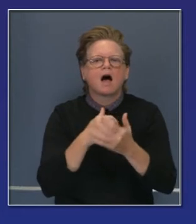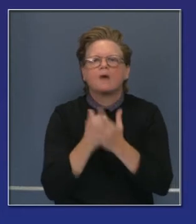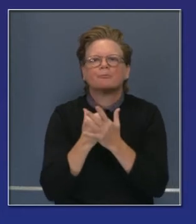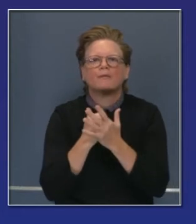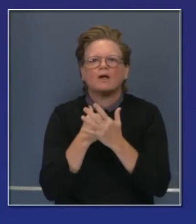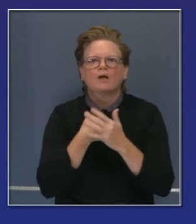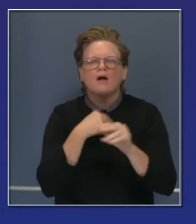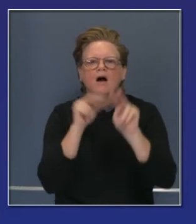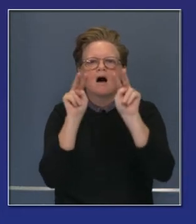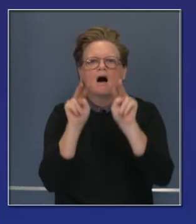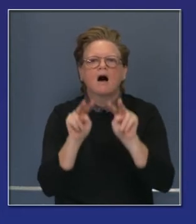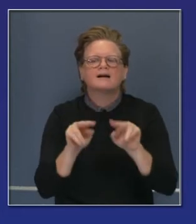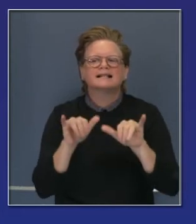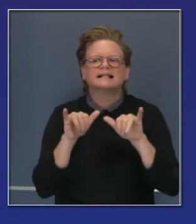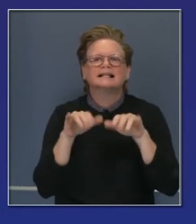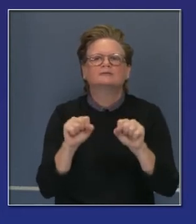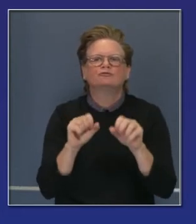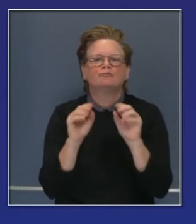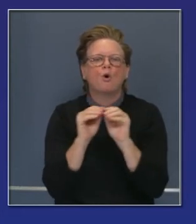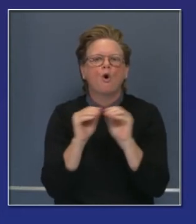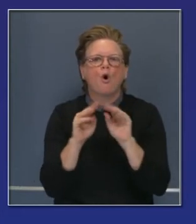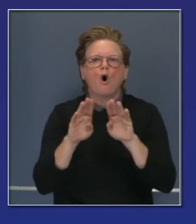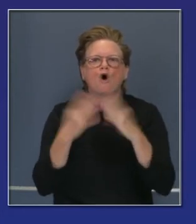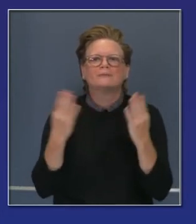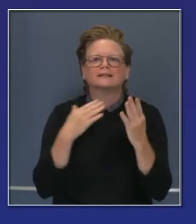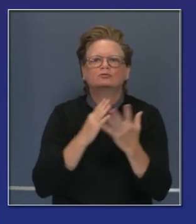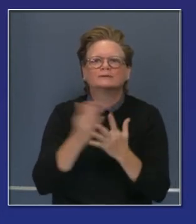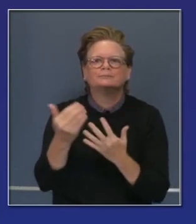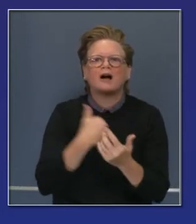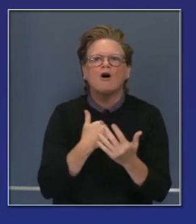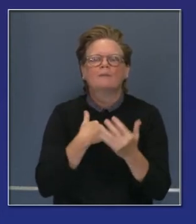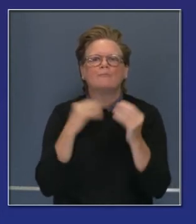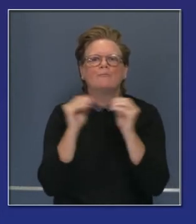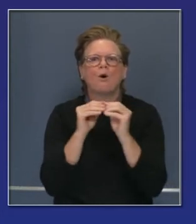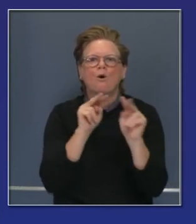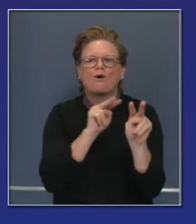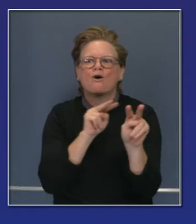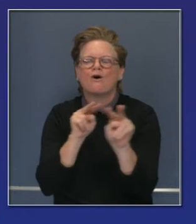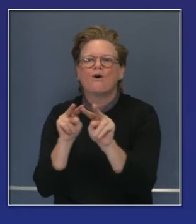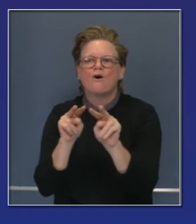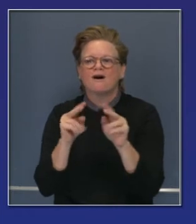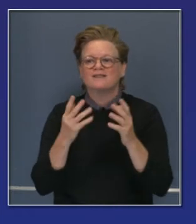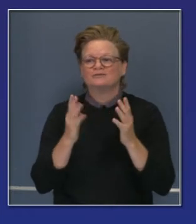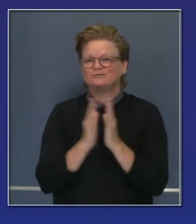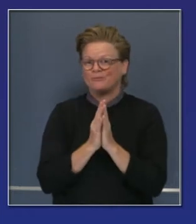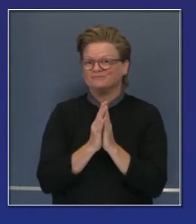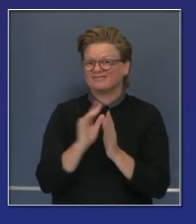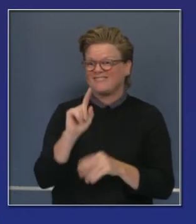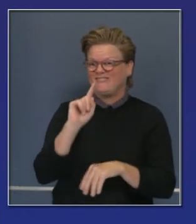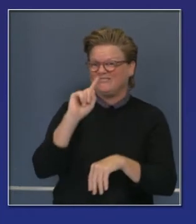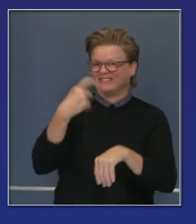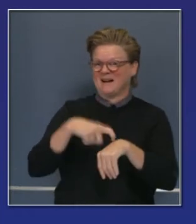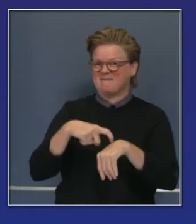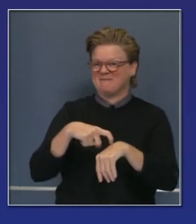información, dándoles más transparencia en este espacio. Tal vez esto lo han visto apenas por primera vez.